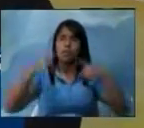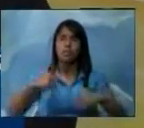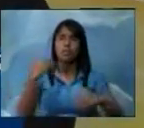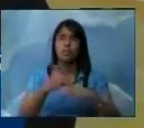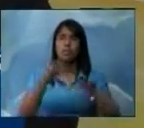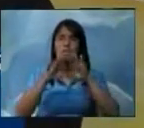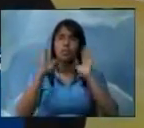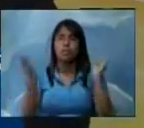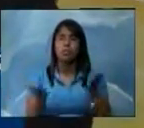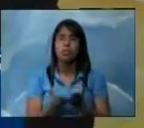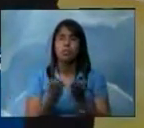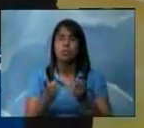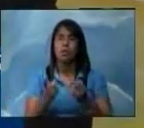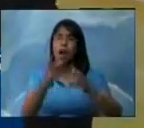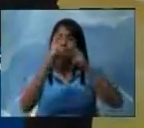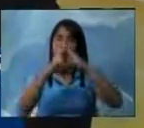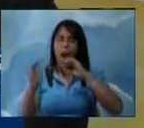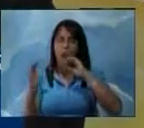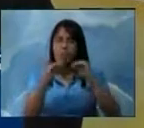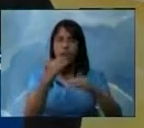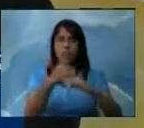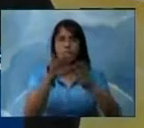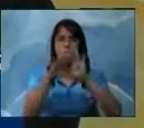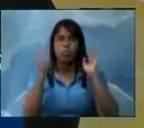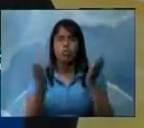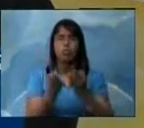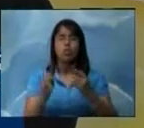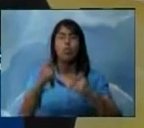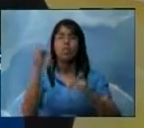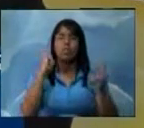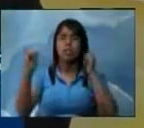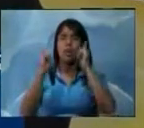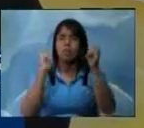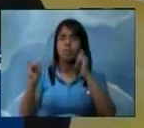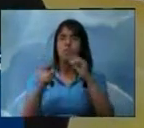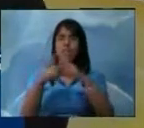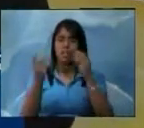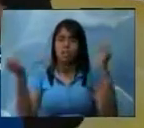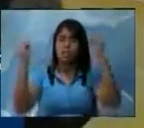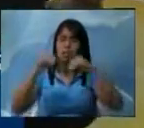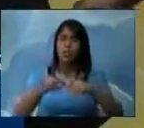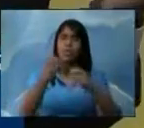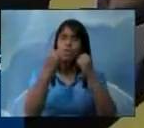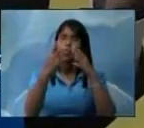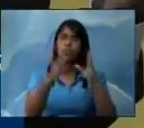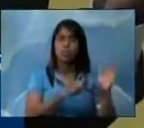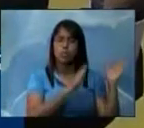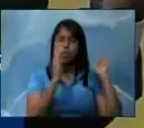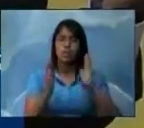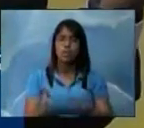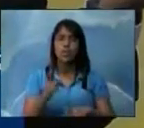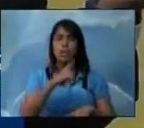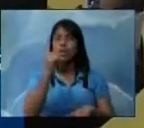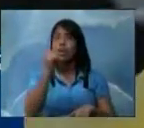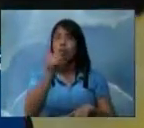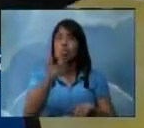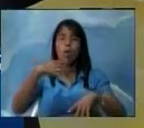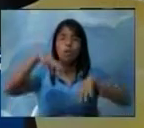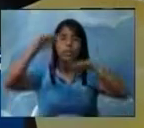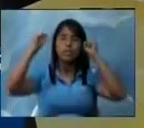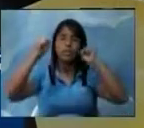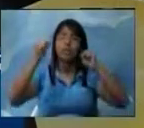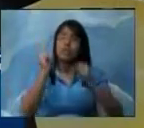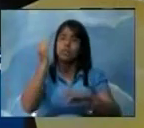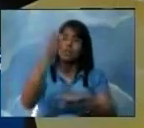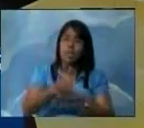mundo, a adorar como el mundo? ¿Cuántas fiestas paganas se ejecutan? Y muchos creyentes que no entienden esto